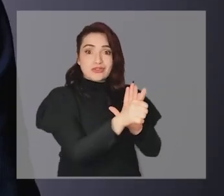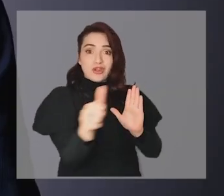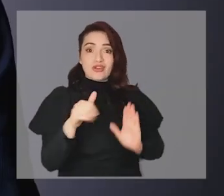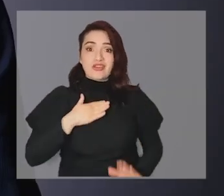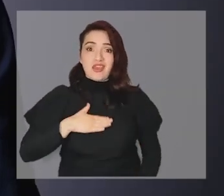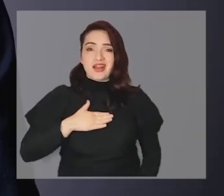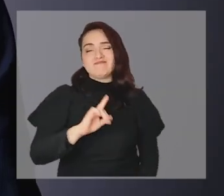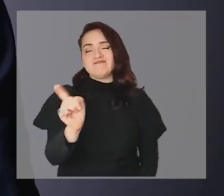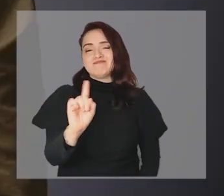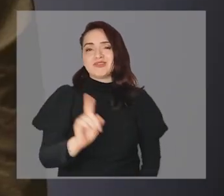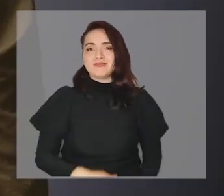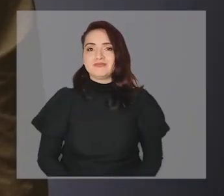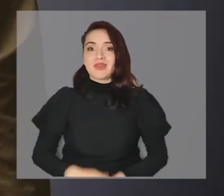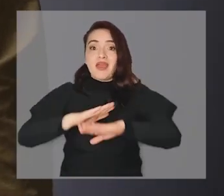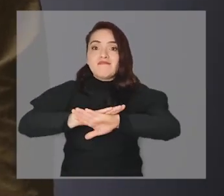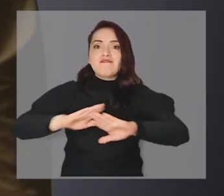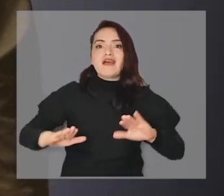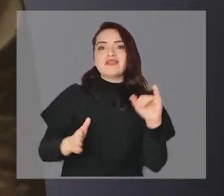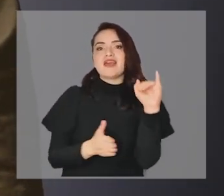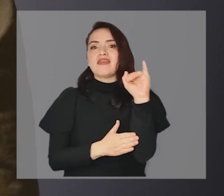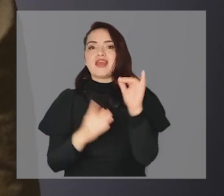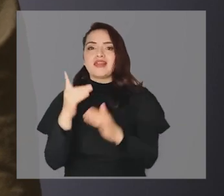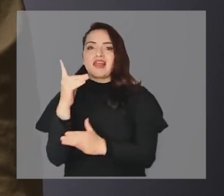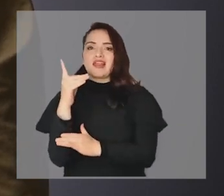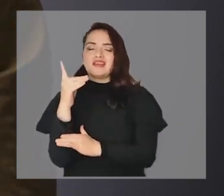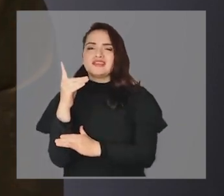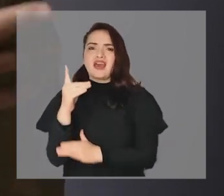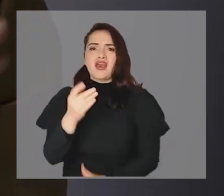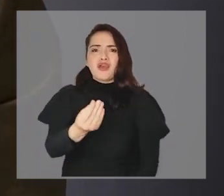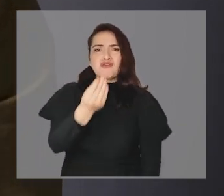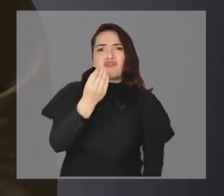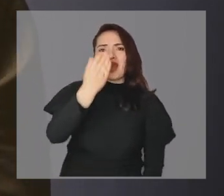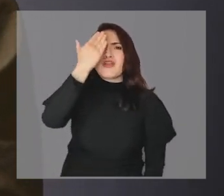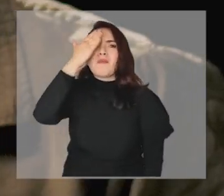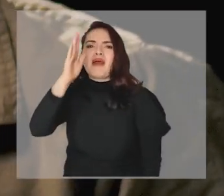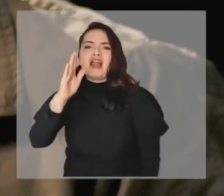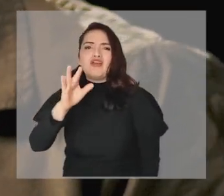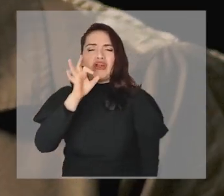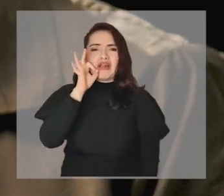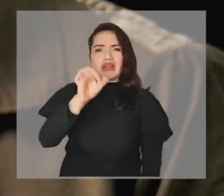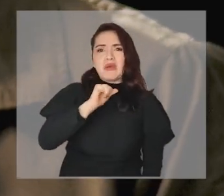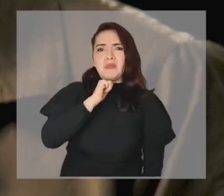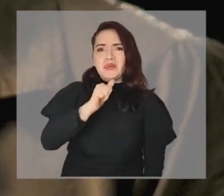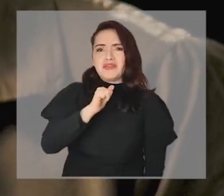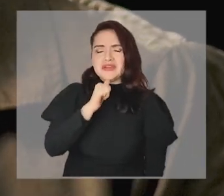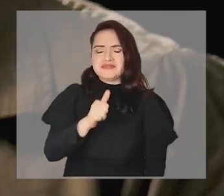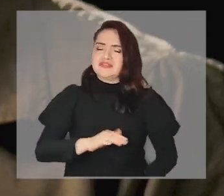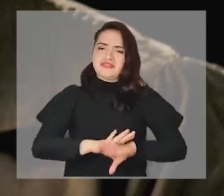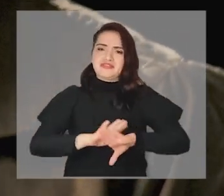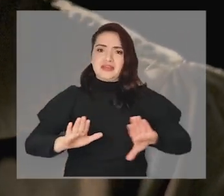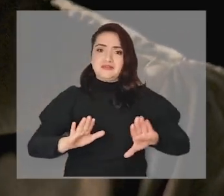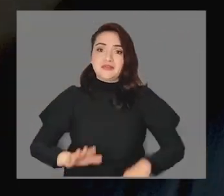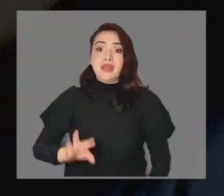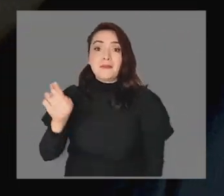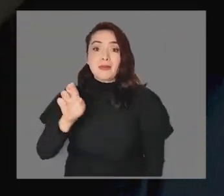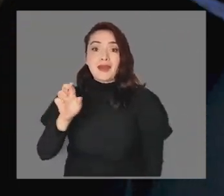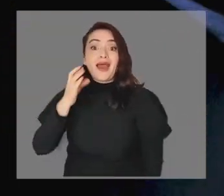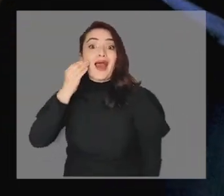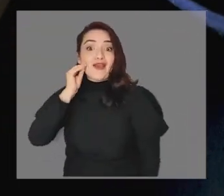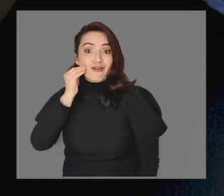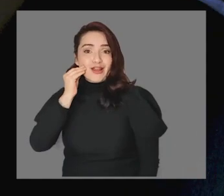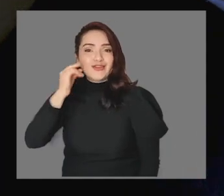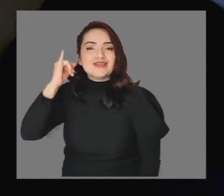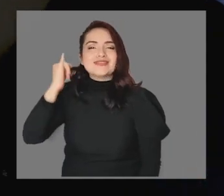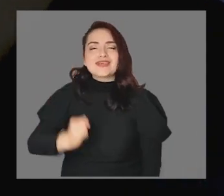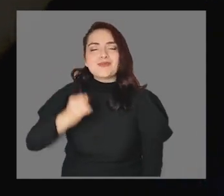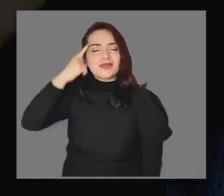la constitución que queríamos. Basta de derechas, izquierda, bueno, malo, rico, pobre. Porque nuestros